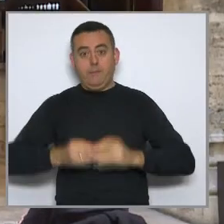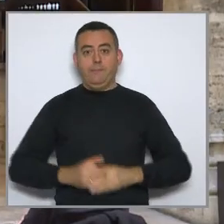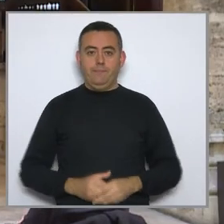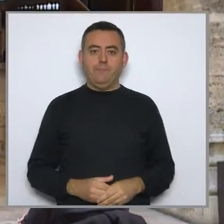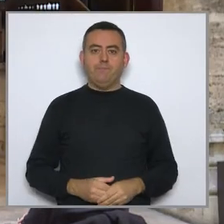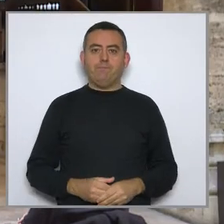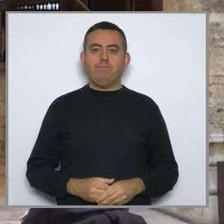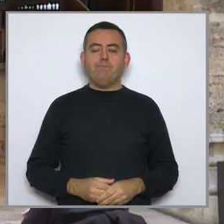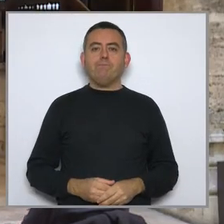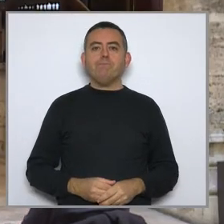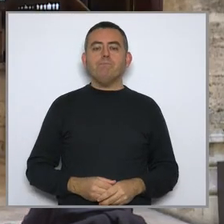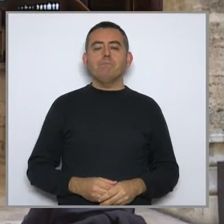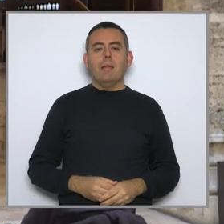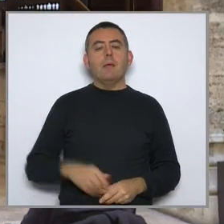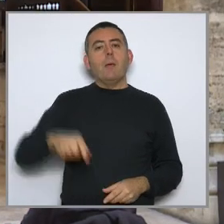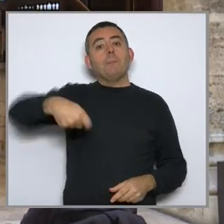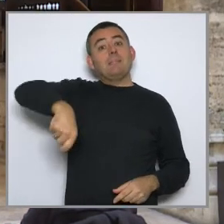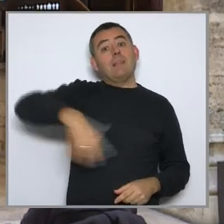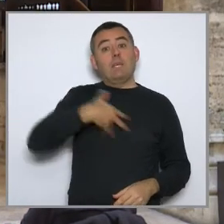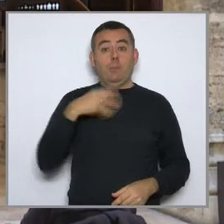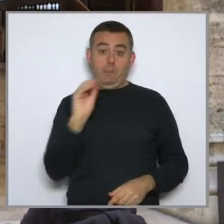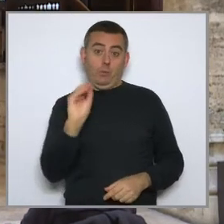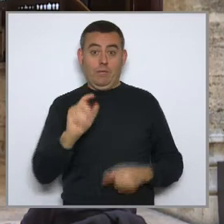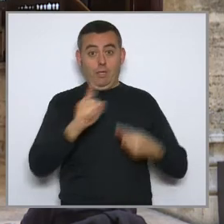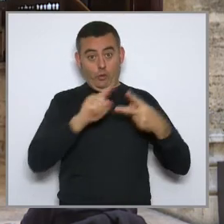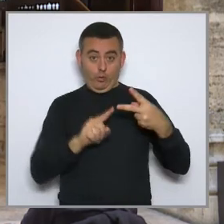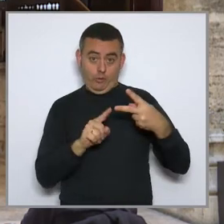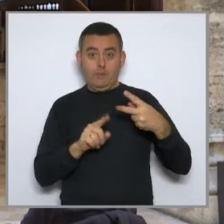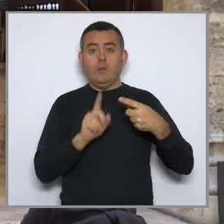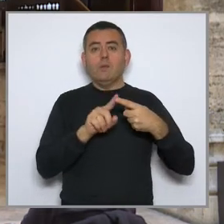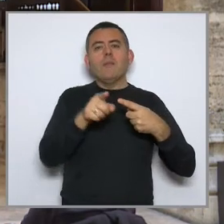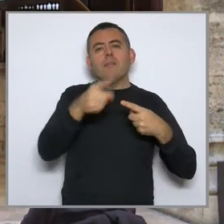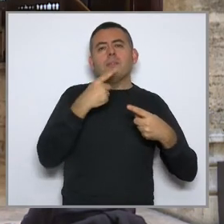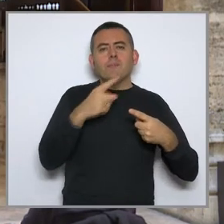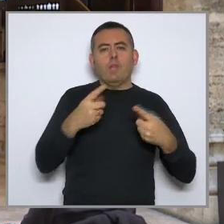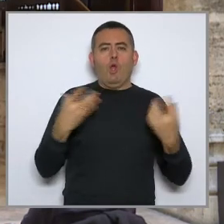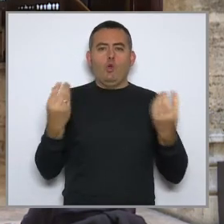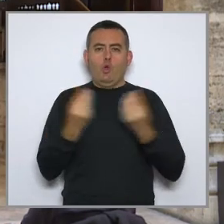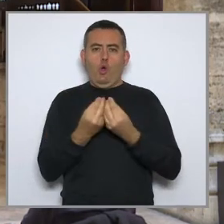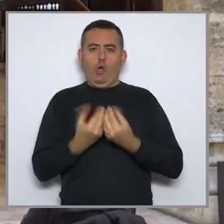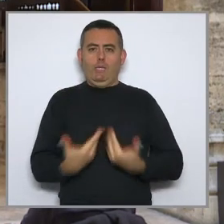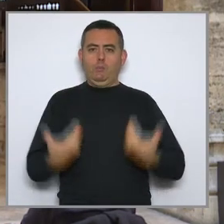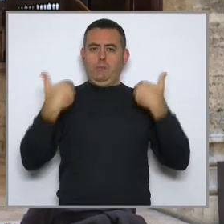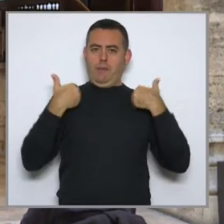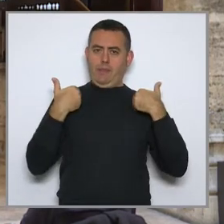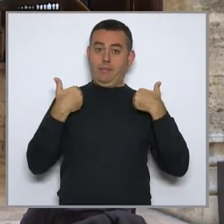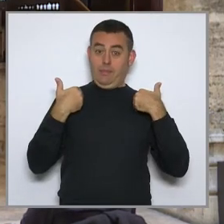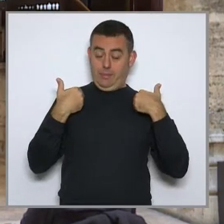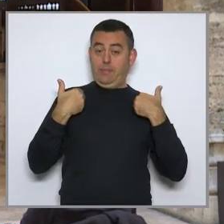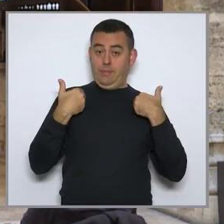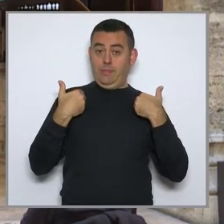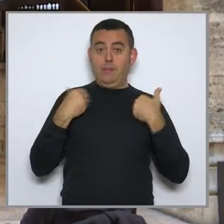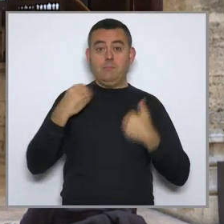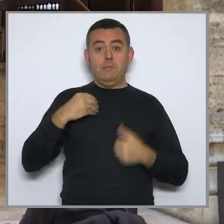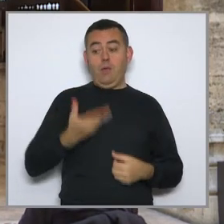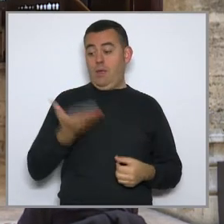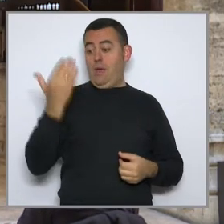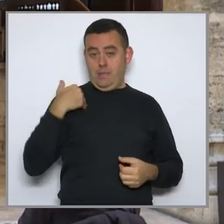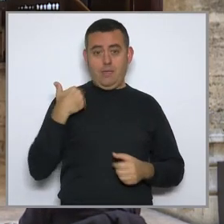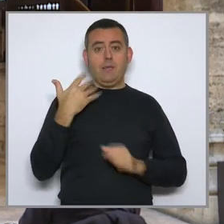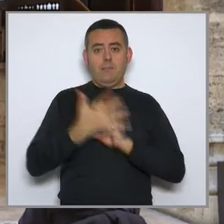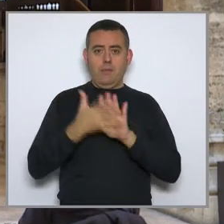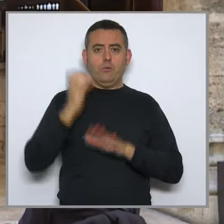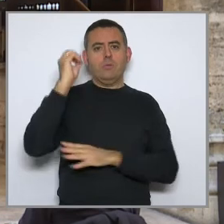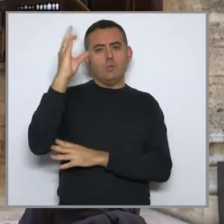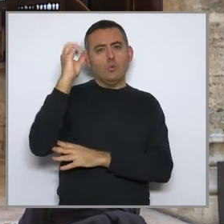Jo volia plantejar-li dos preguntes. Vostè parlava de corresponsabilitat. Vostè dia, i ahir ho recordava en el seu missatge institucional, la